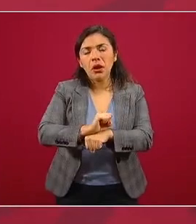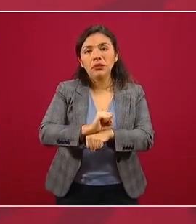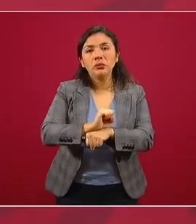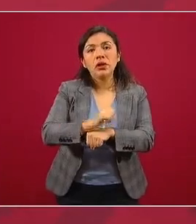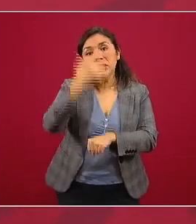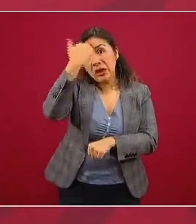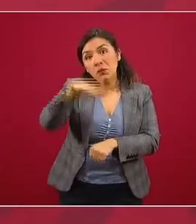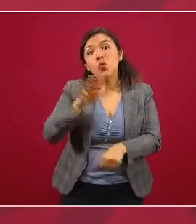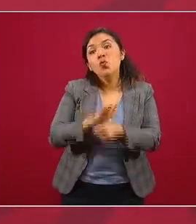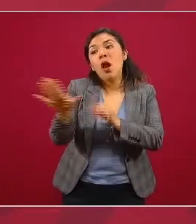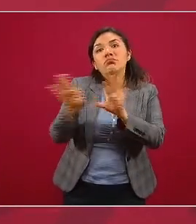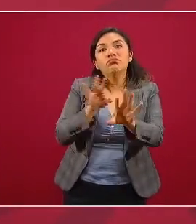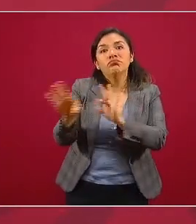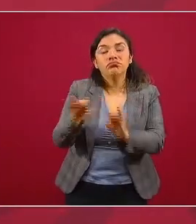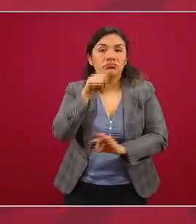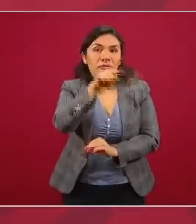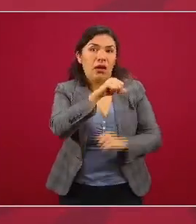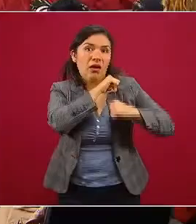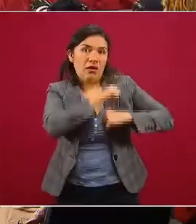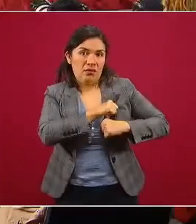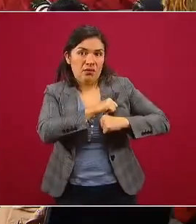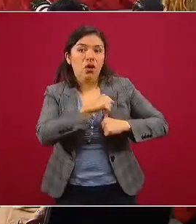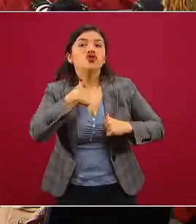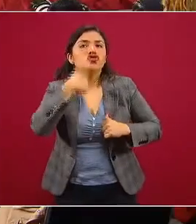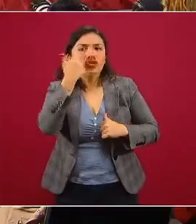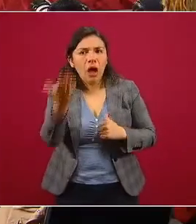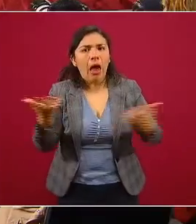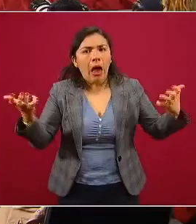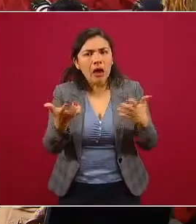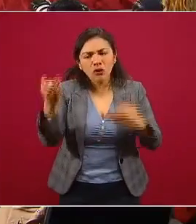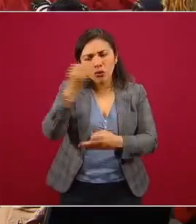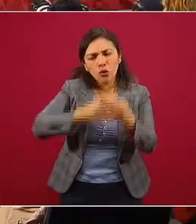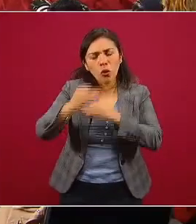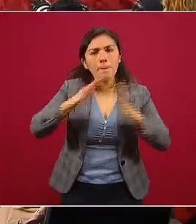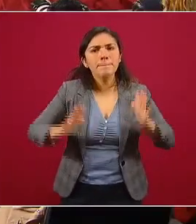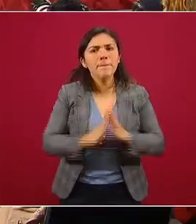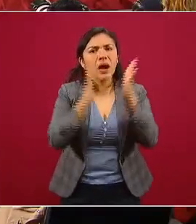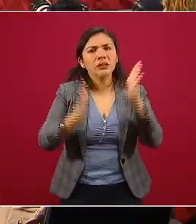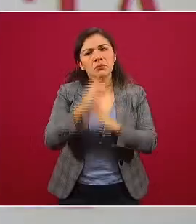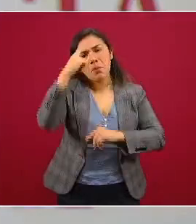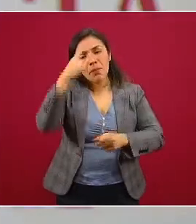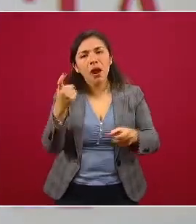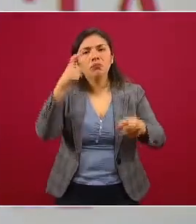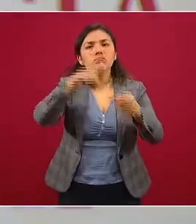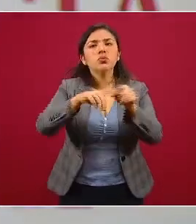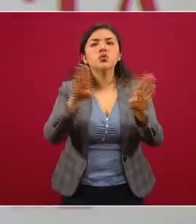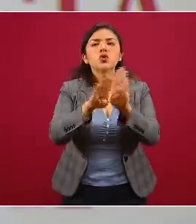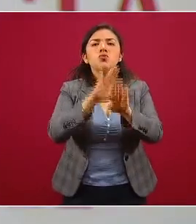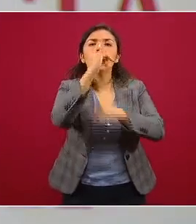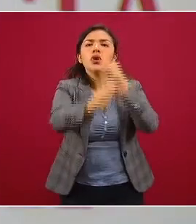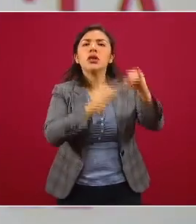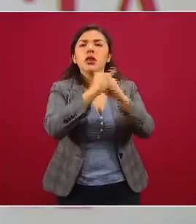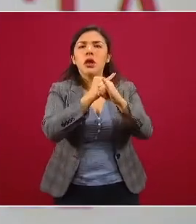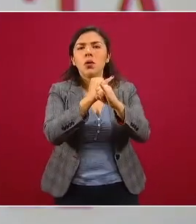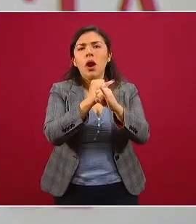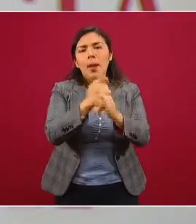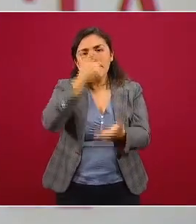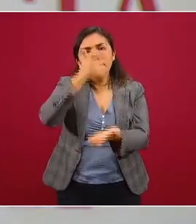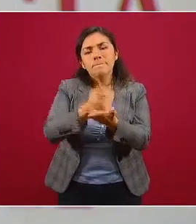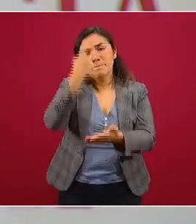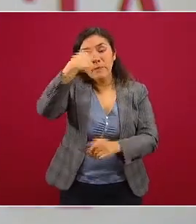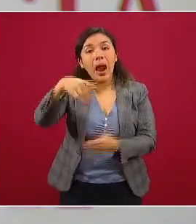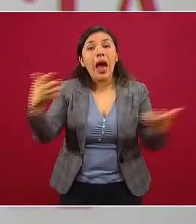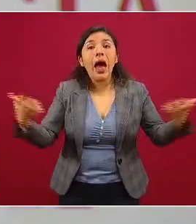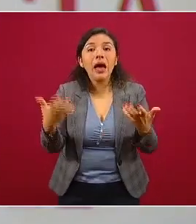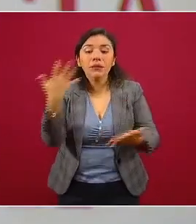qué resuelve. Lo que estamos buscando es participar en el financiamiento internacional de desarrollo de, esto es para la